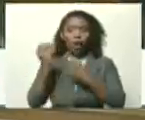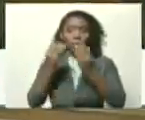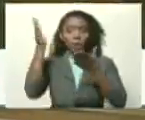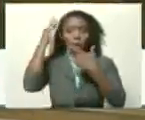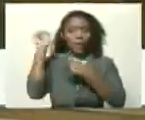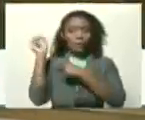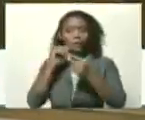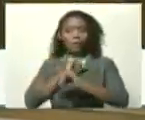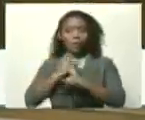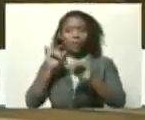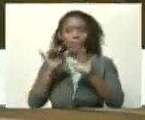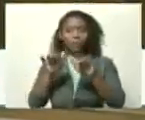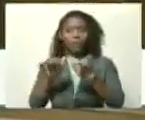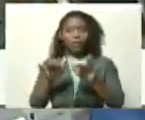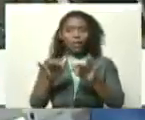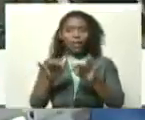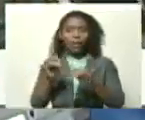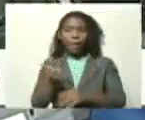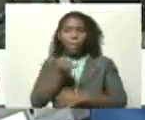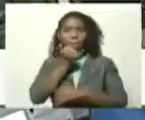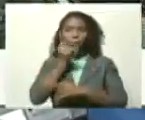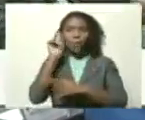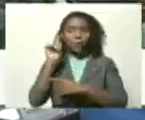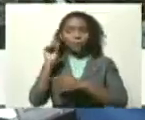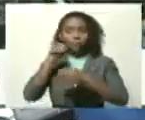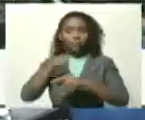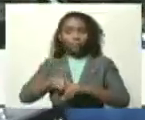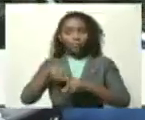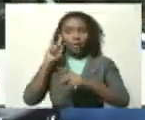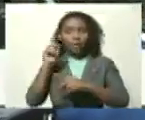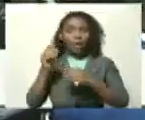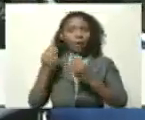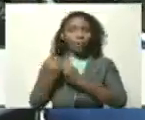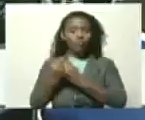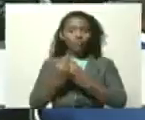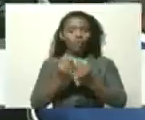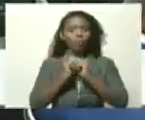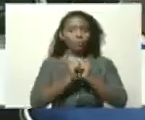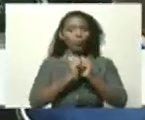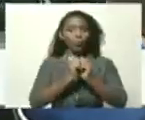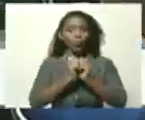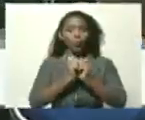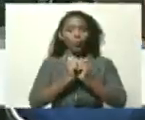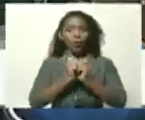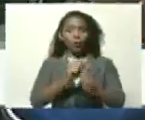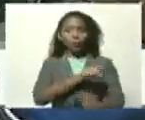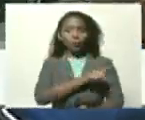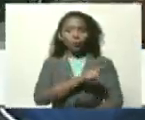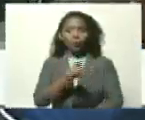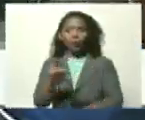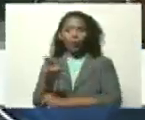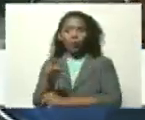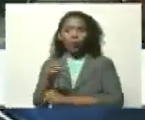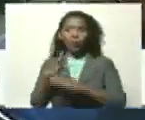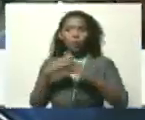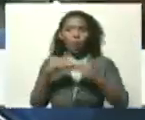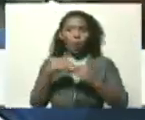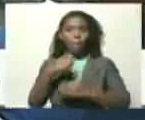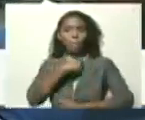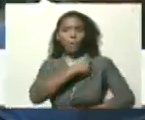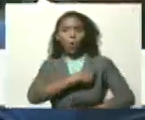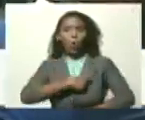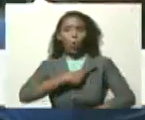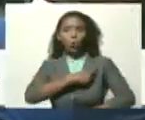de instalación como secretaria accidental, en la que acompañó el cumplimiento, todo el protocolo